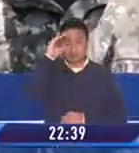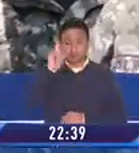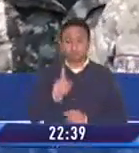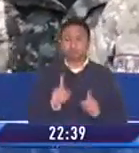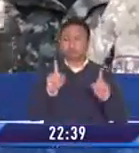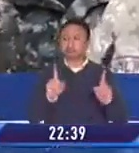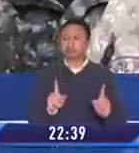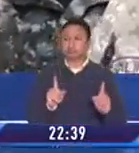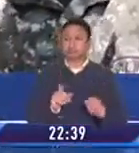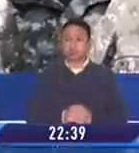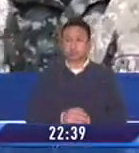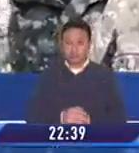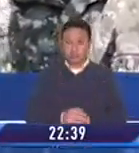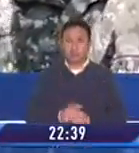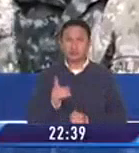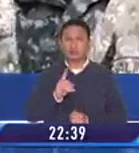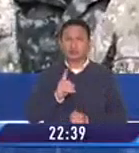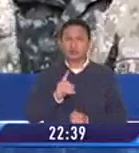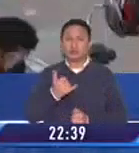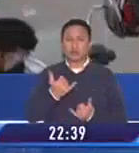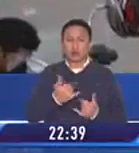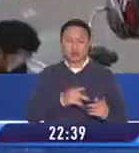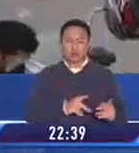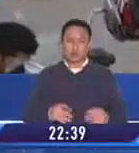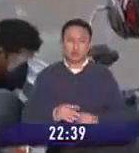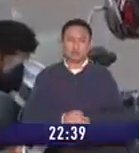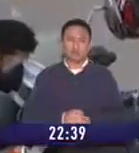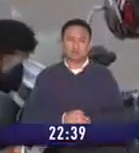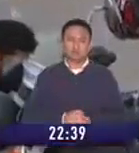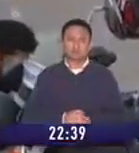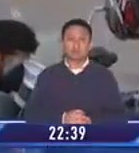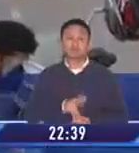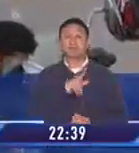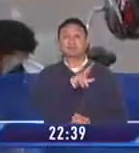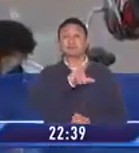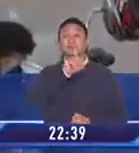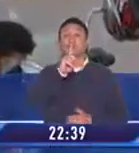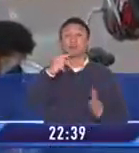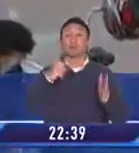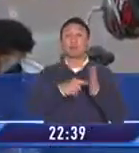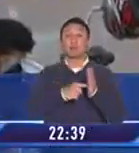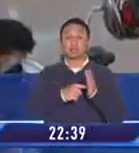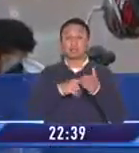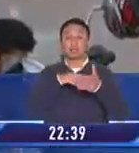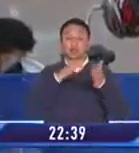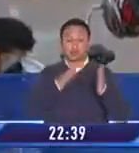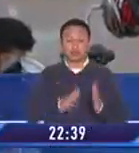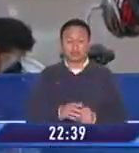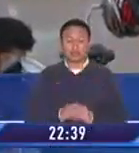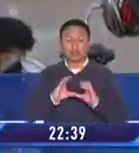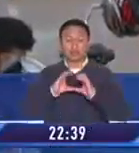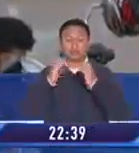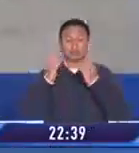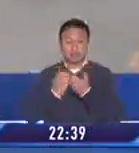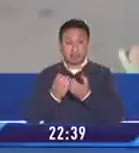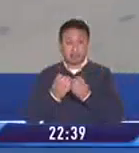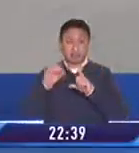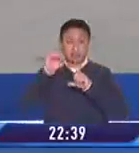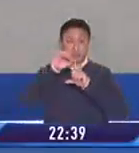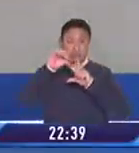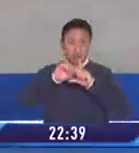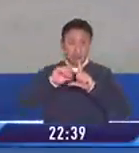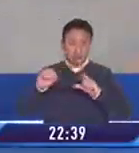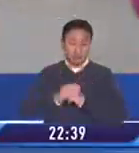presencia interinstitucional que le estamos planificando. Al momento son 31.000 los estudiantes que reciben clases en modalidad virtual en